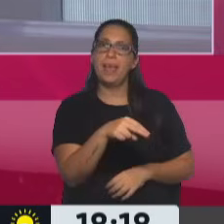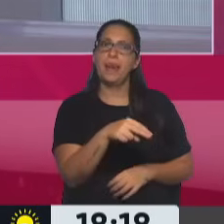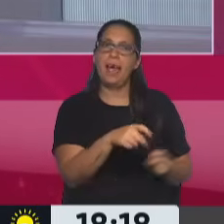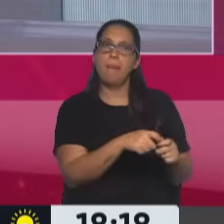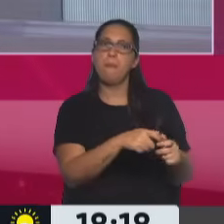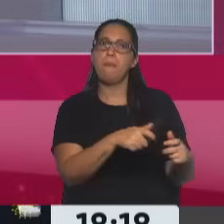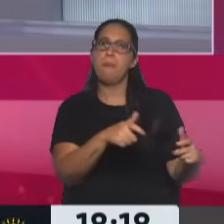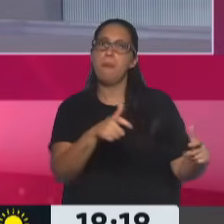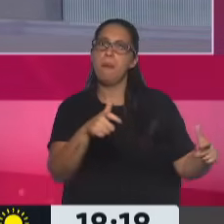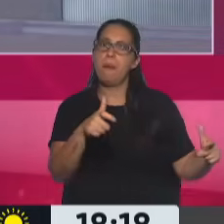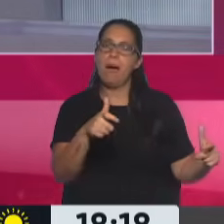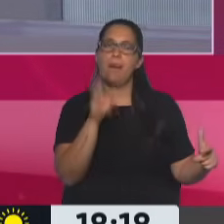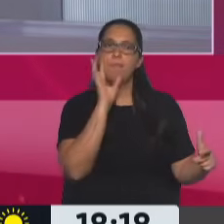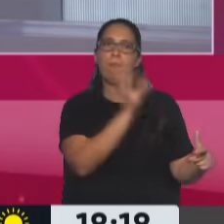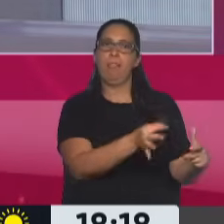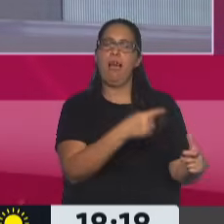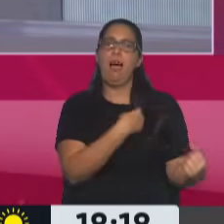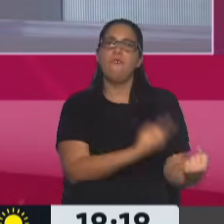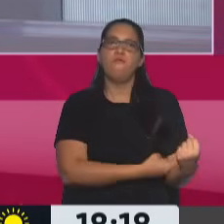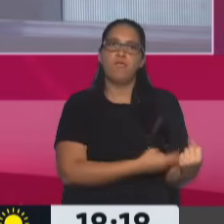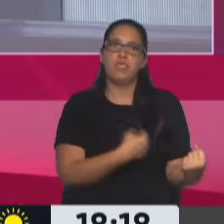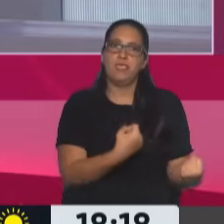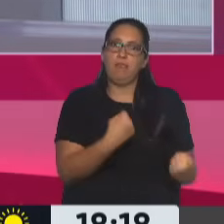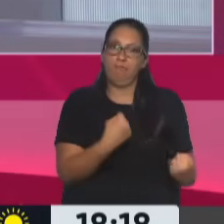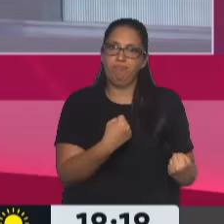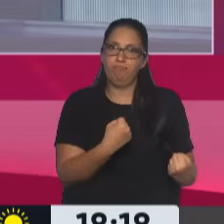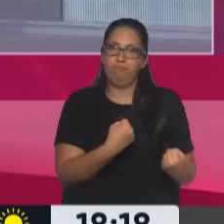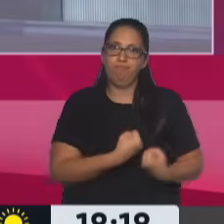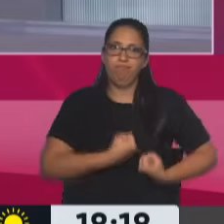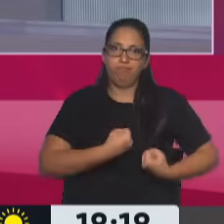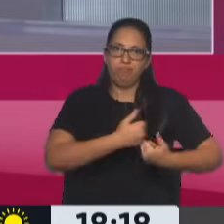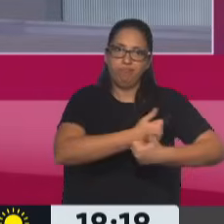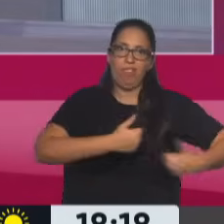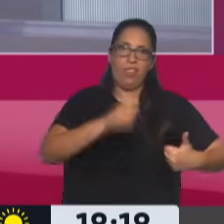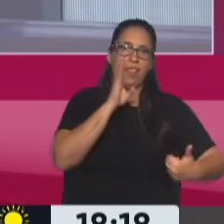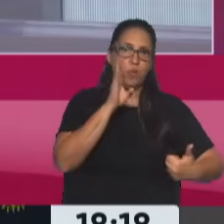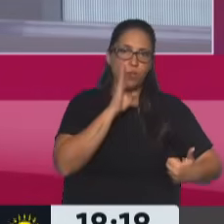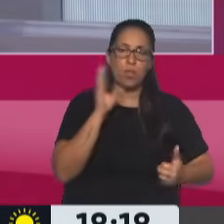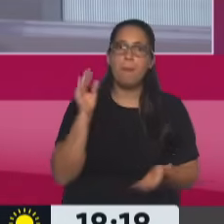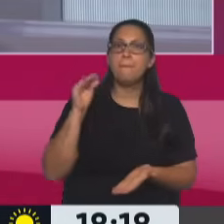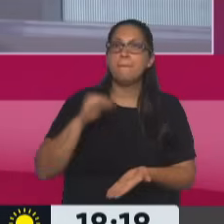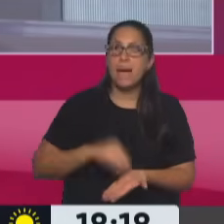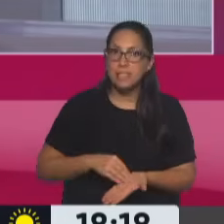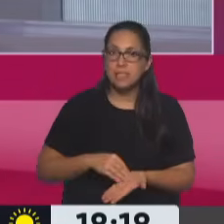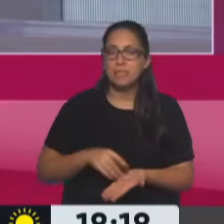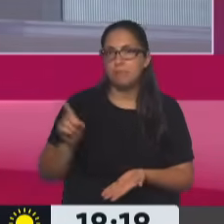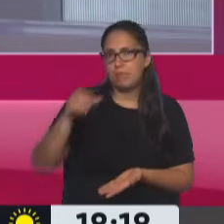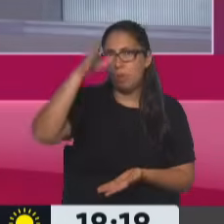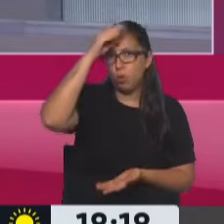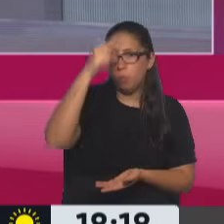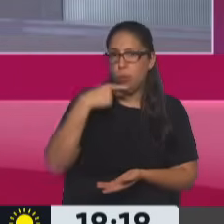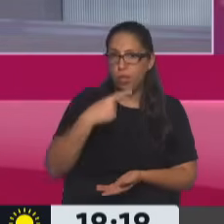principalmente, destaque una fuerza mayor en esa zona. A eso se le va a agregar, como bien decía Trump,